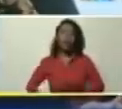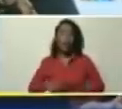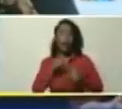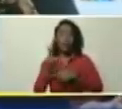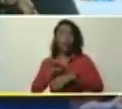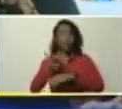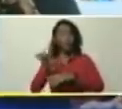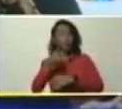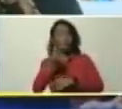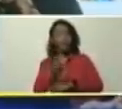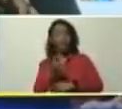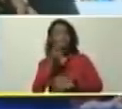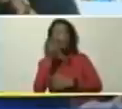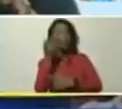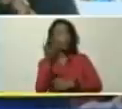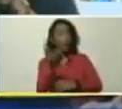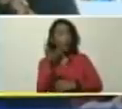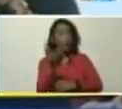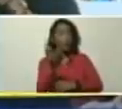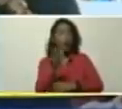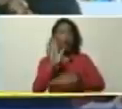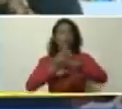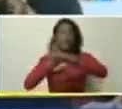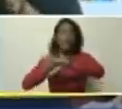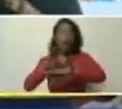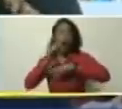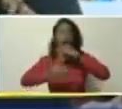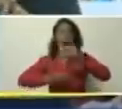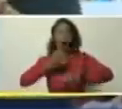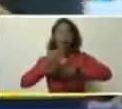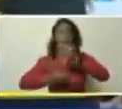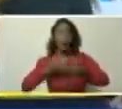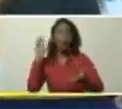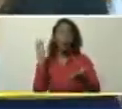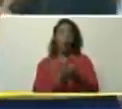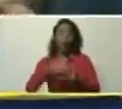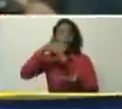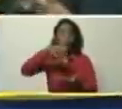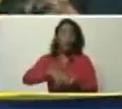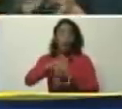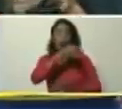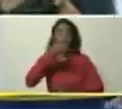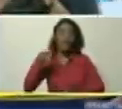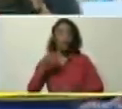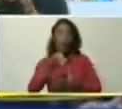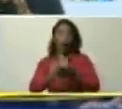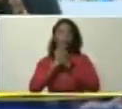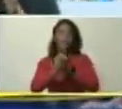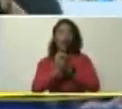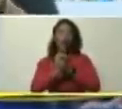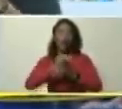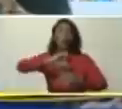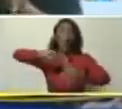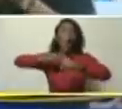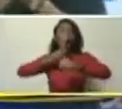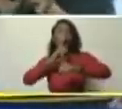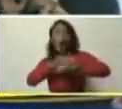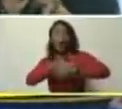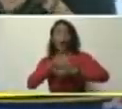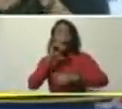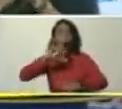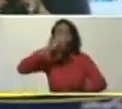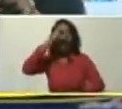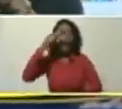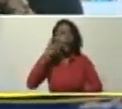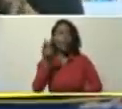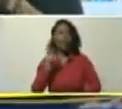déjeme decirle que usted, con el anuncio que ha hecho de poner a este extraordinario compatriota como Jorge Arriaza como candidato